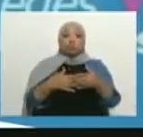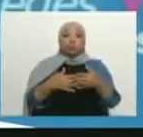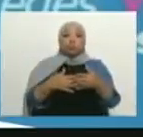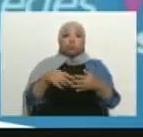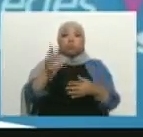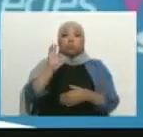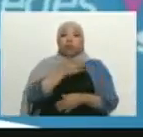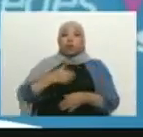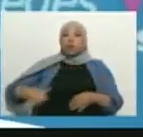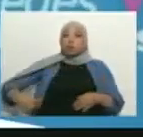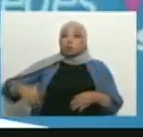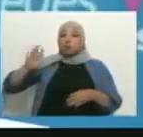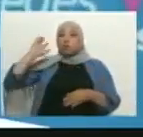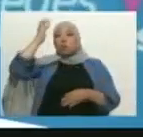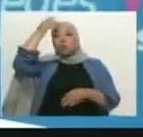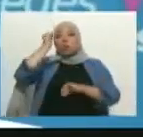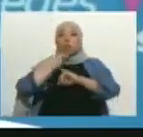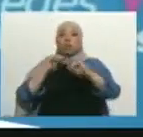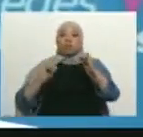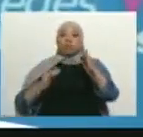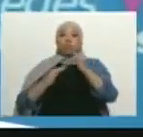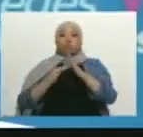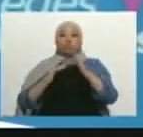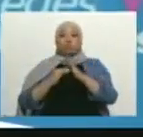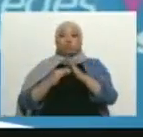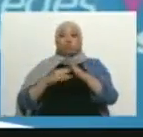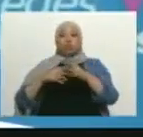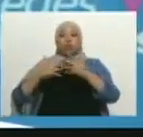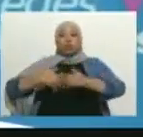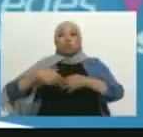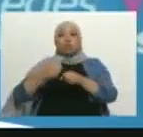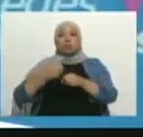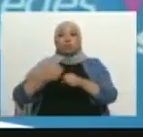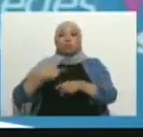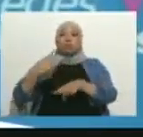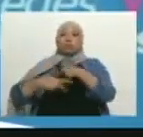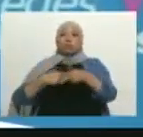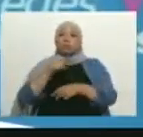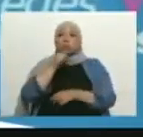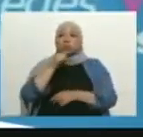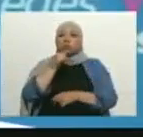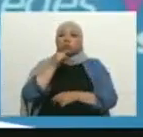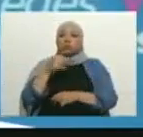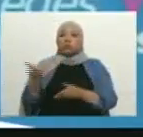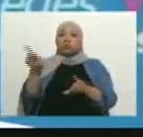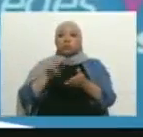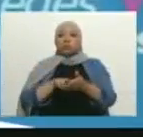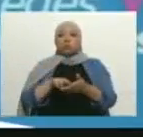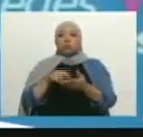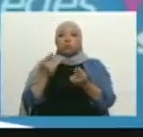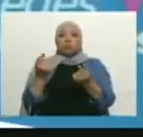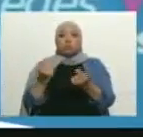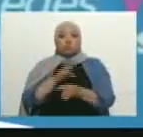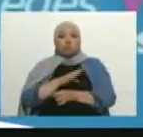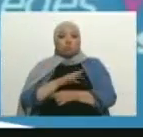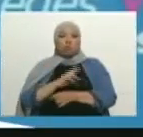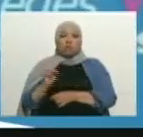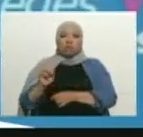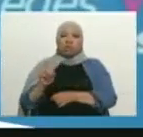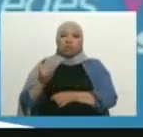Donald Trump, cortaron el suministro de ese petróleo que se producía en Venezuela. Eso es recurso, platica para Venezuela,